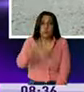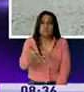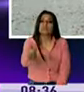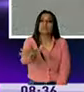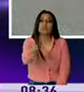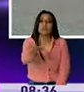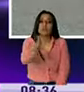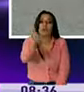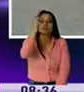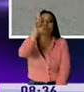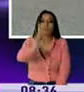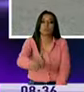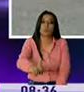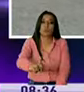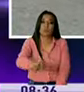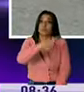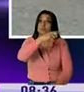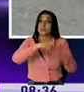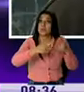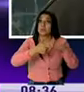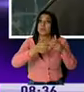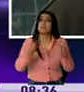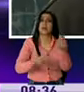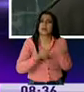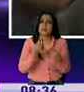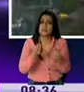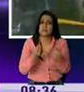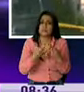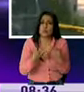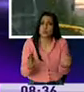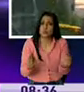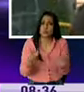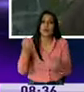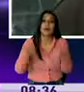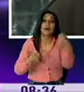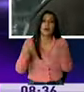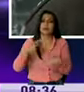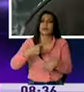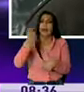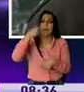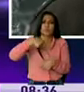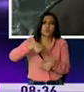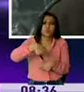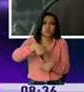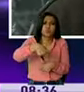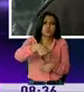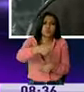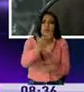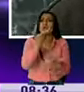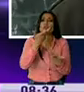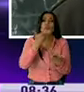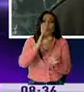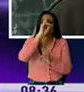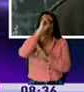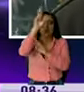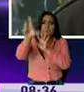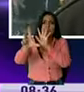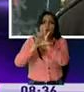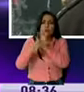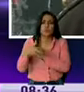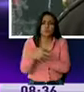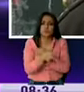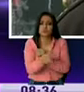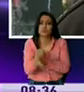sur, para evitar estos problemas. Y lo mismo sucede en los autos, las velocidades, la falta de criterio al momento de cruzar, el querer